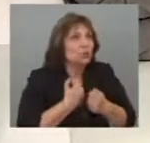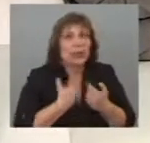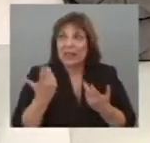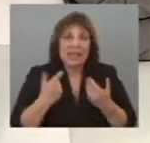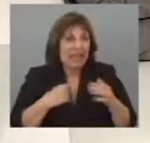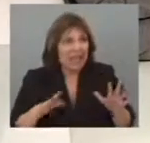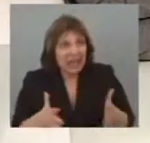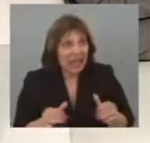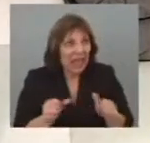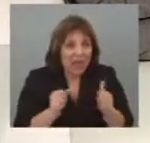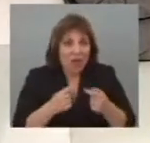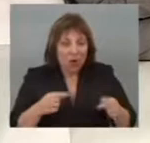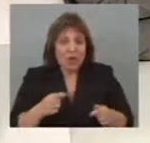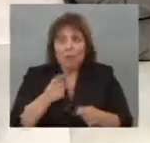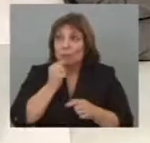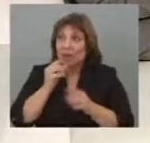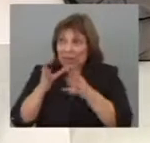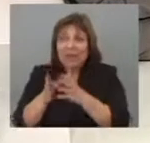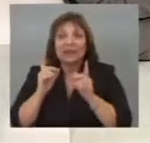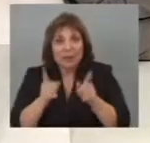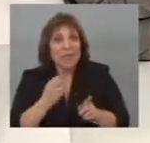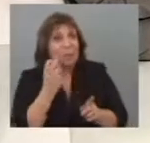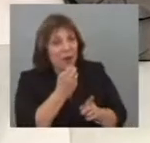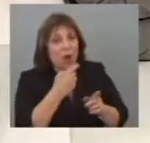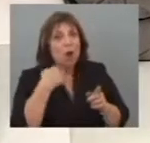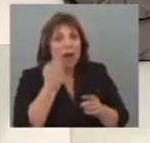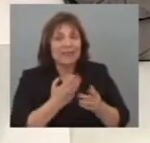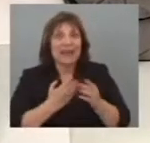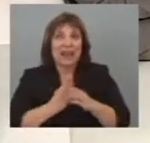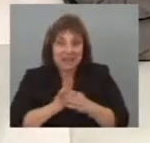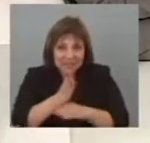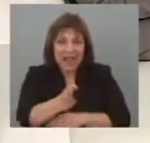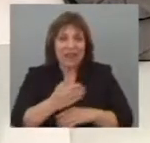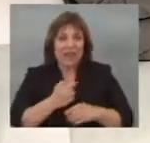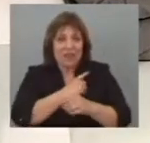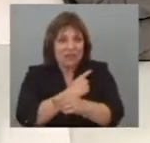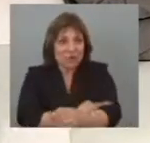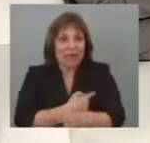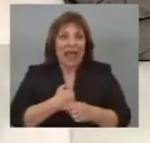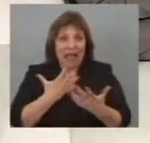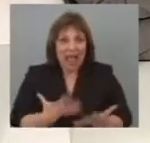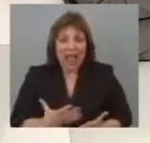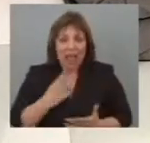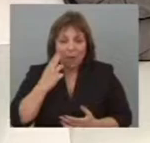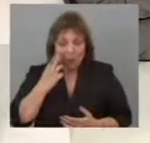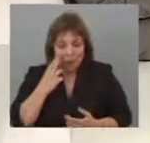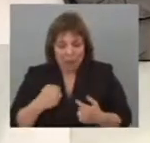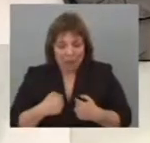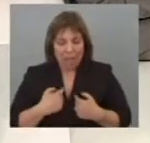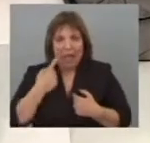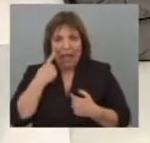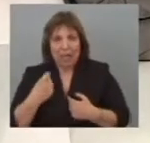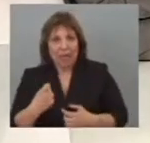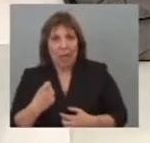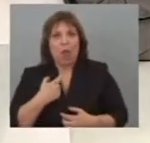en términos policiales, pero también la búsqueda de ayuda para poder salir, para fortalecerse y poder dar respuesta a un problema que